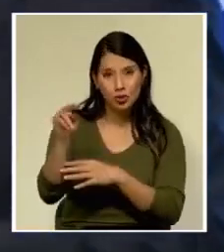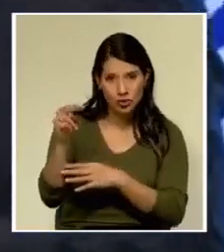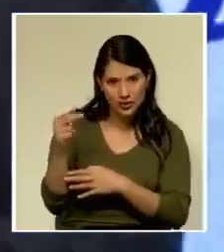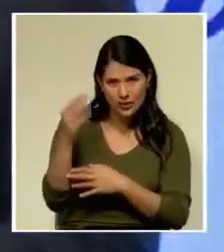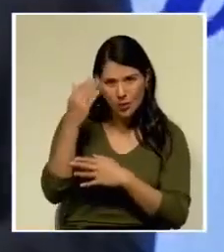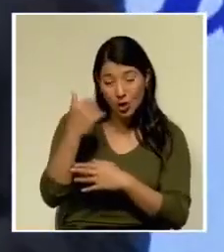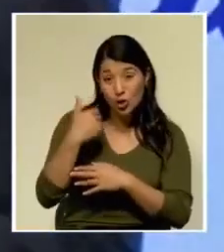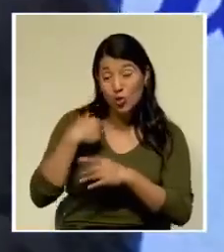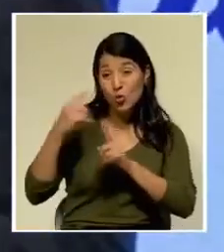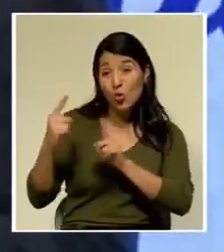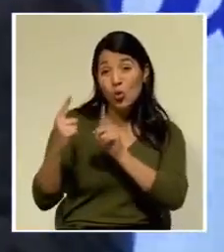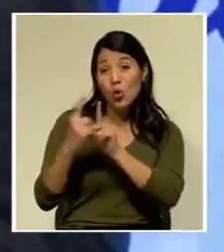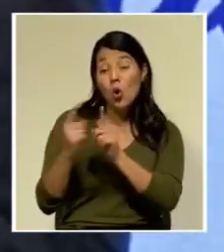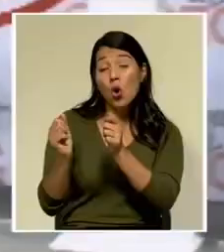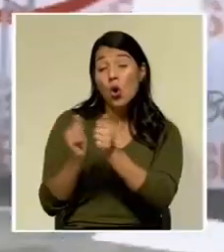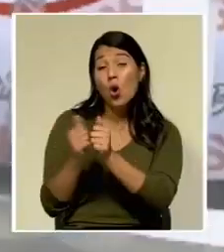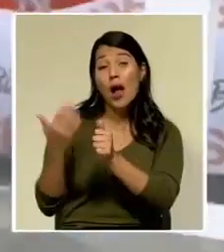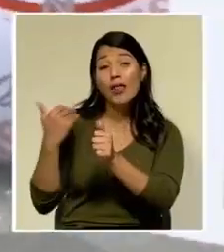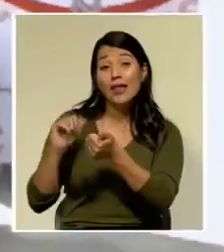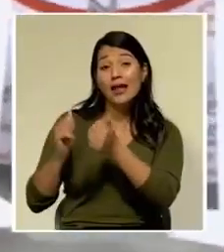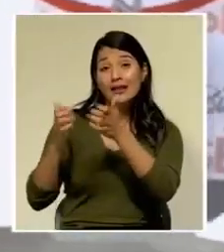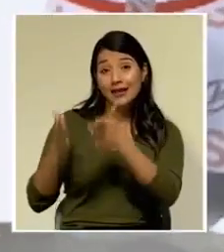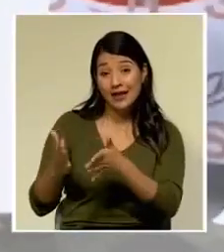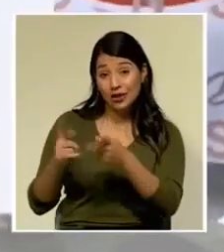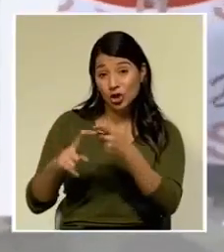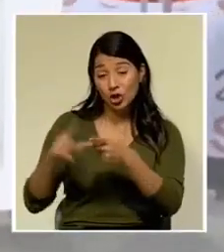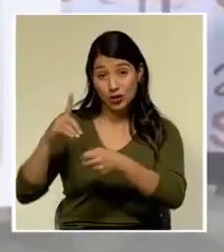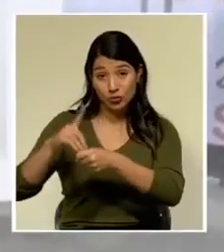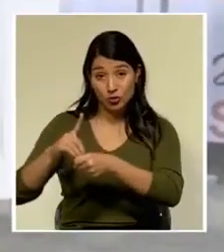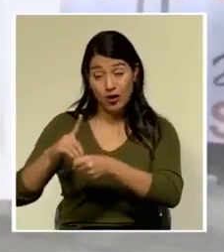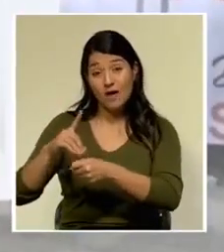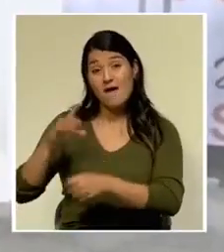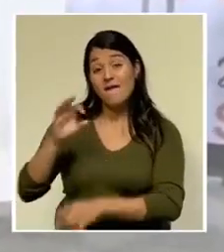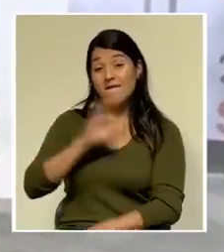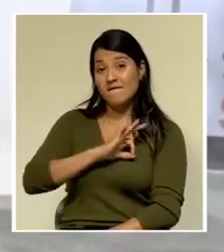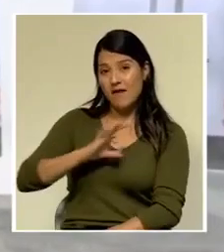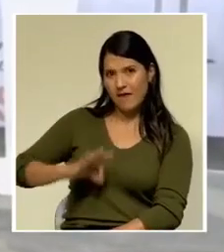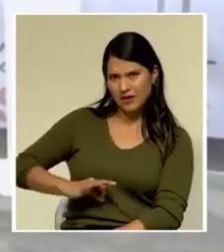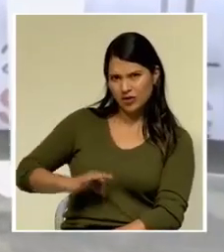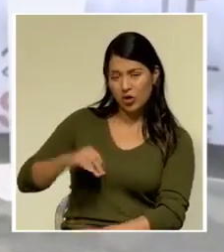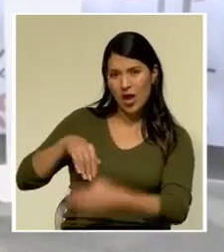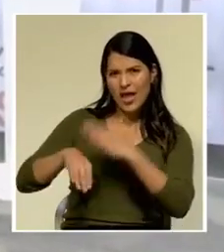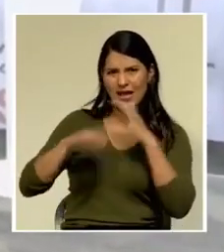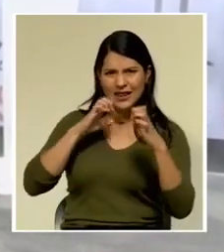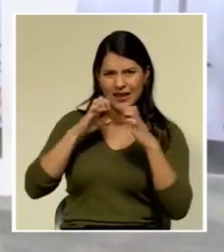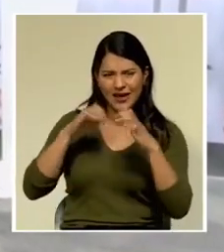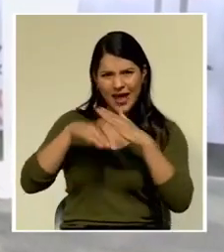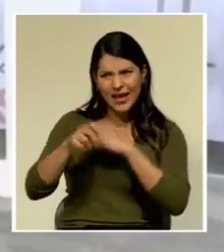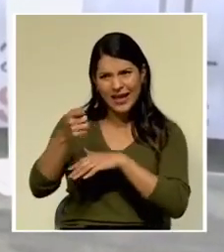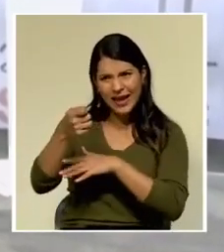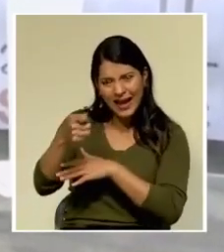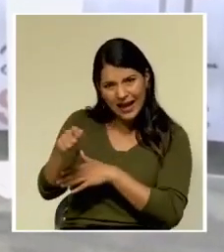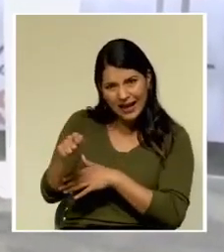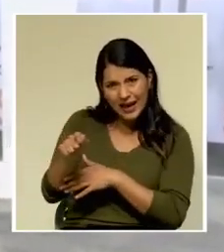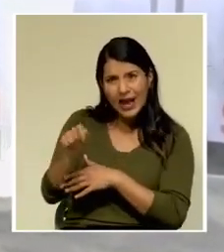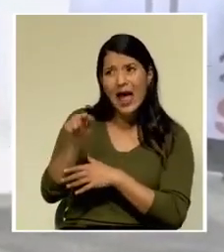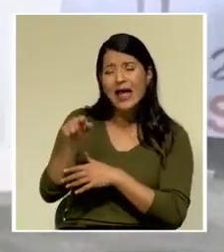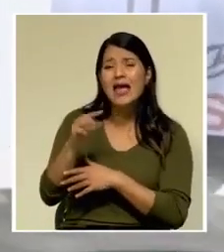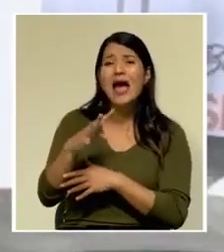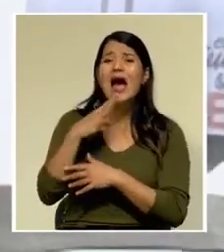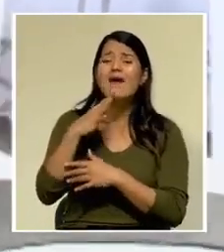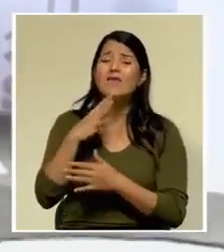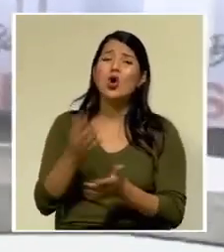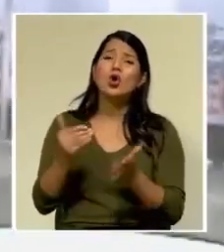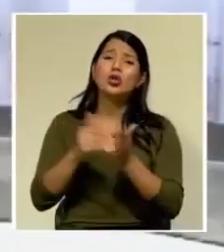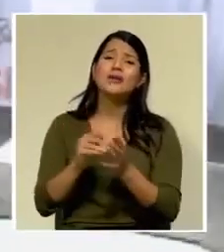el excandidato y diputado electo Fabricio Alvarado, en una entrevista en un canal evangélico revivió el tema de la ideología de género que